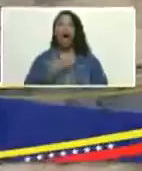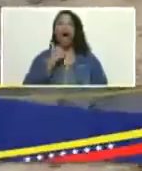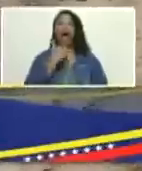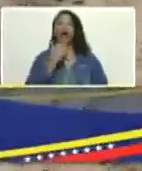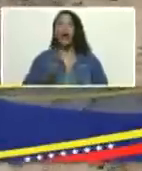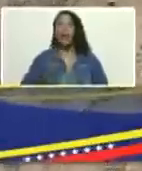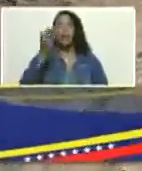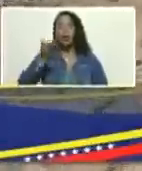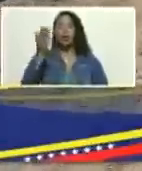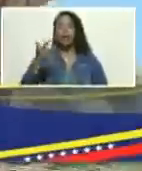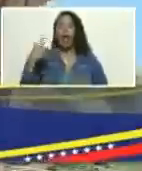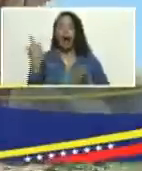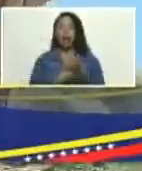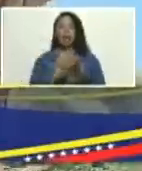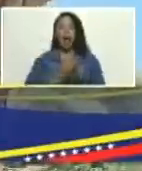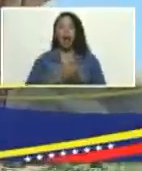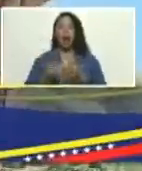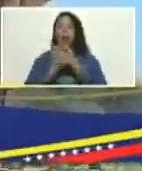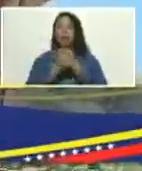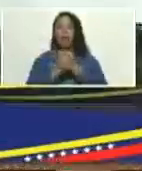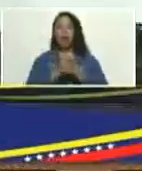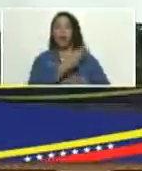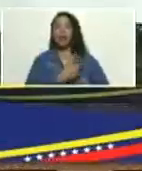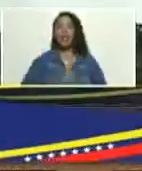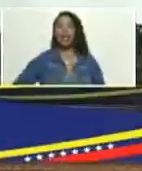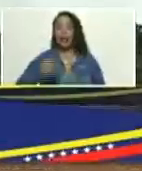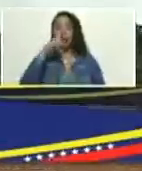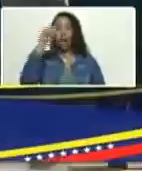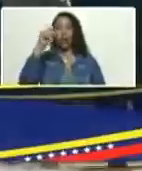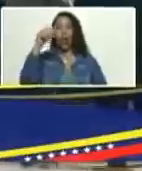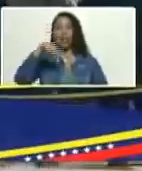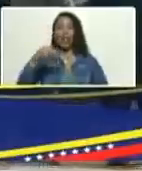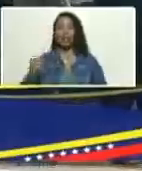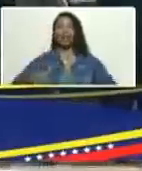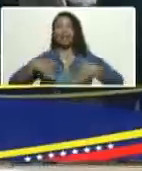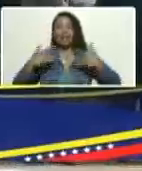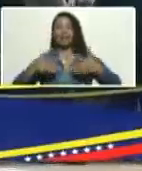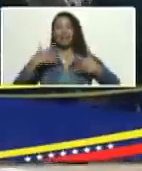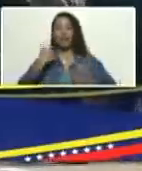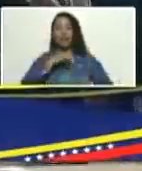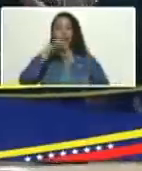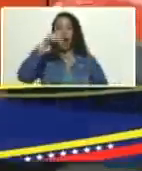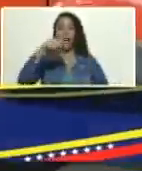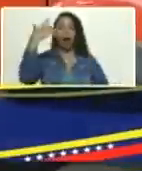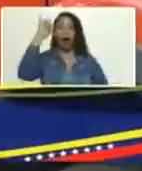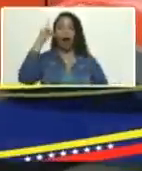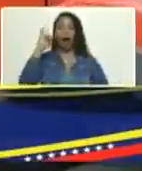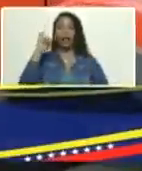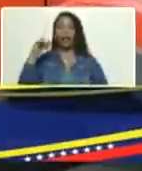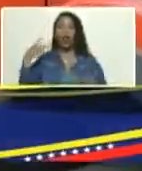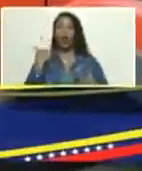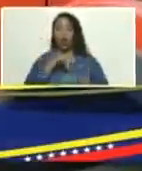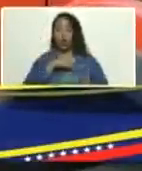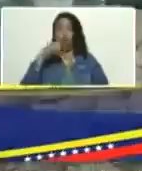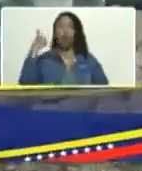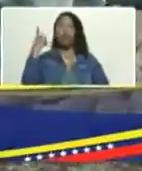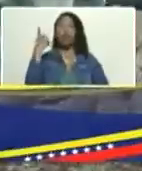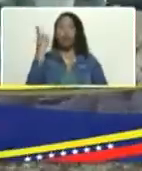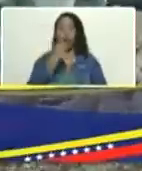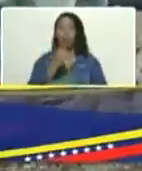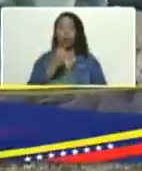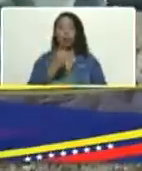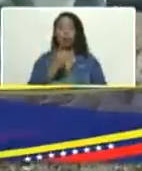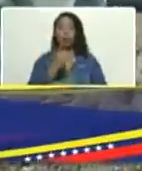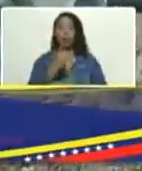importante, hermano camarada, presidente Nicolás, con esta moción que tenemos aquí, es que nosotros nos hemos organizado